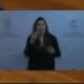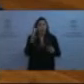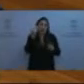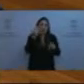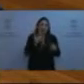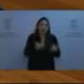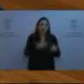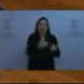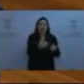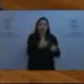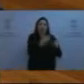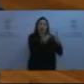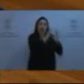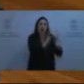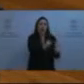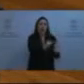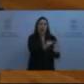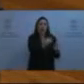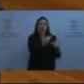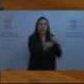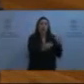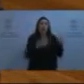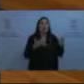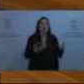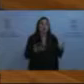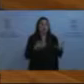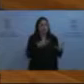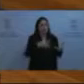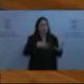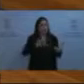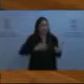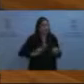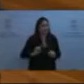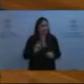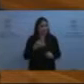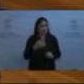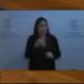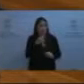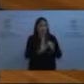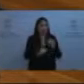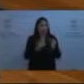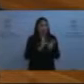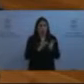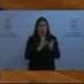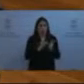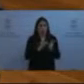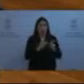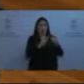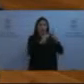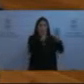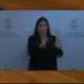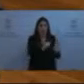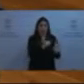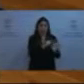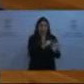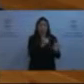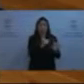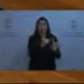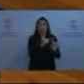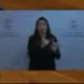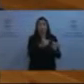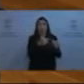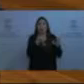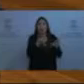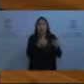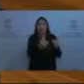que podría tener el inmueble y, quizás, esta sea la clave. Porque, una vez consensuado el destino del edificio, la intención nuestra